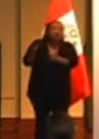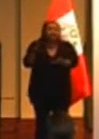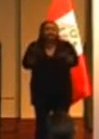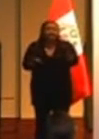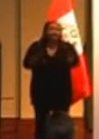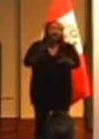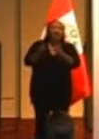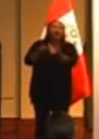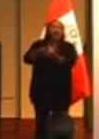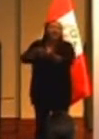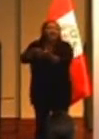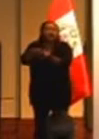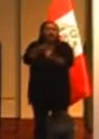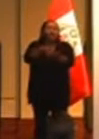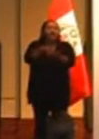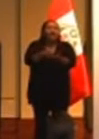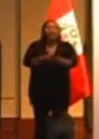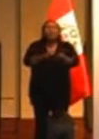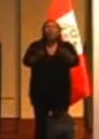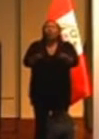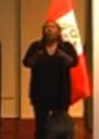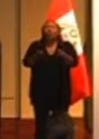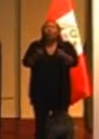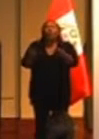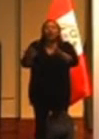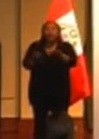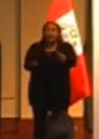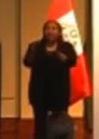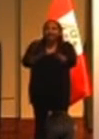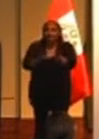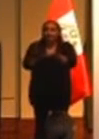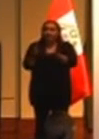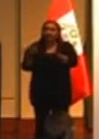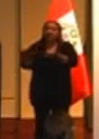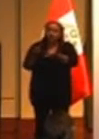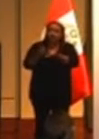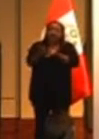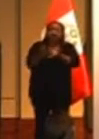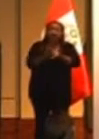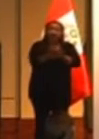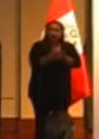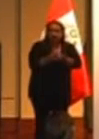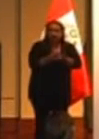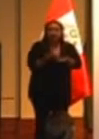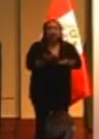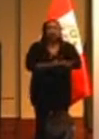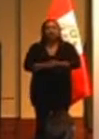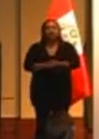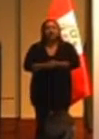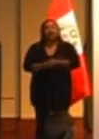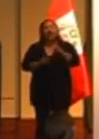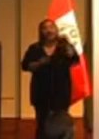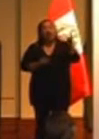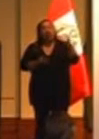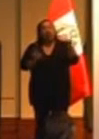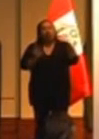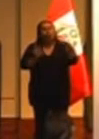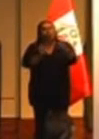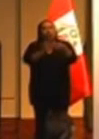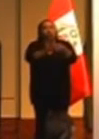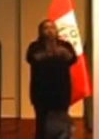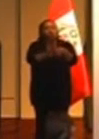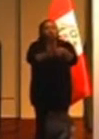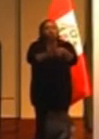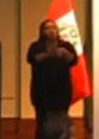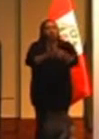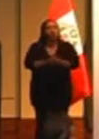de deudas y ver cómo hacemos para recaudar más en ese aspecto. Esto viene de la mano también